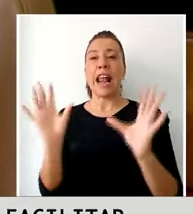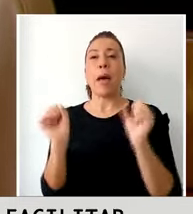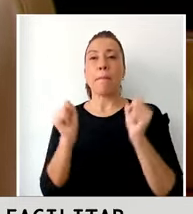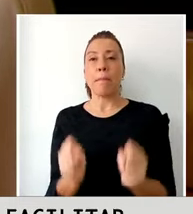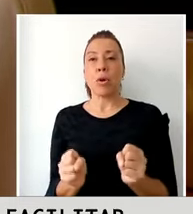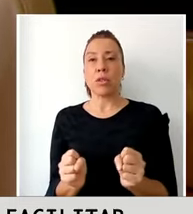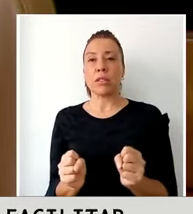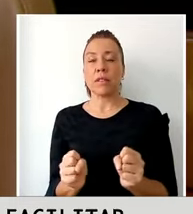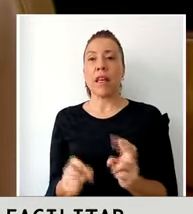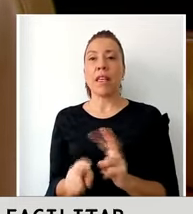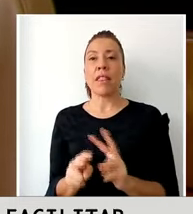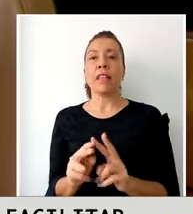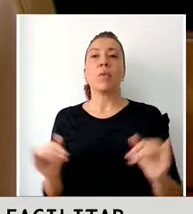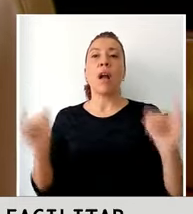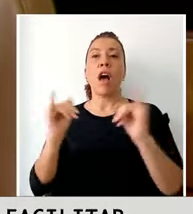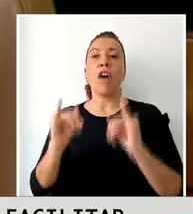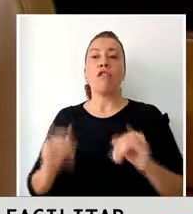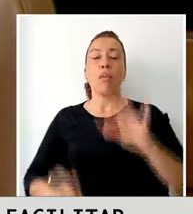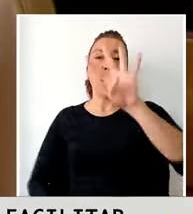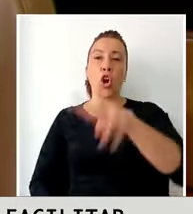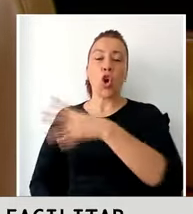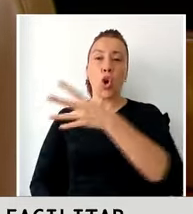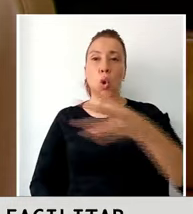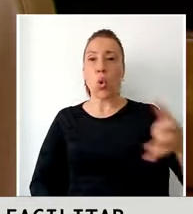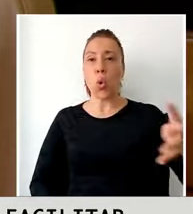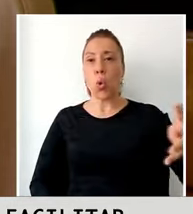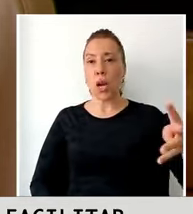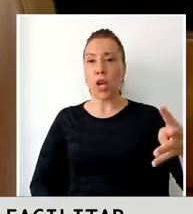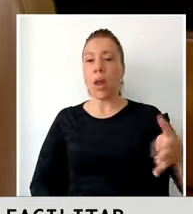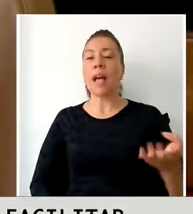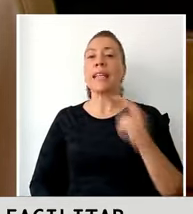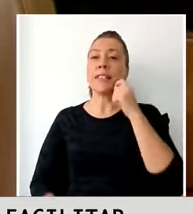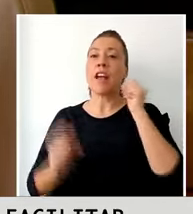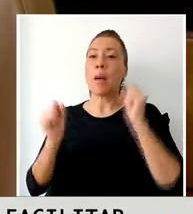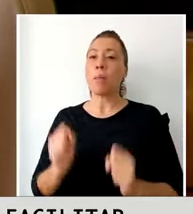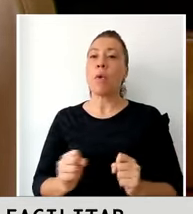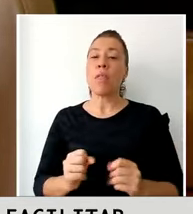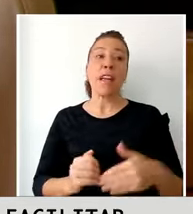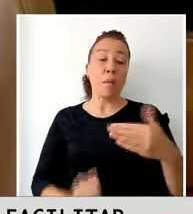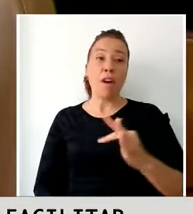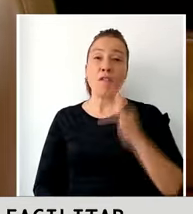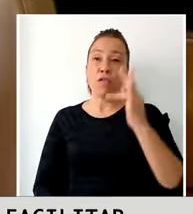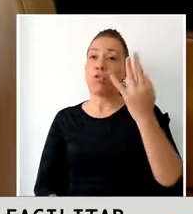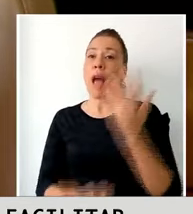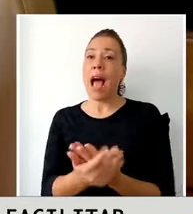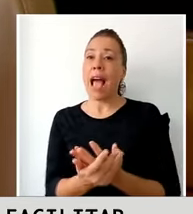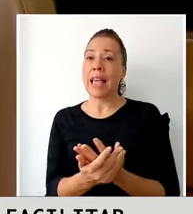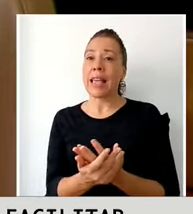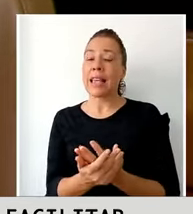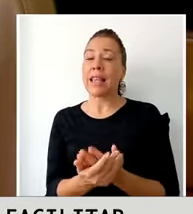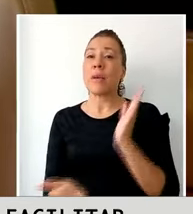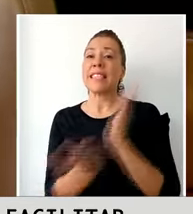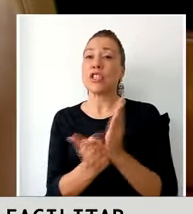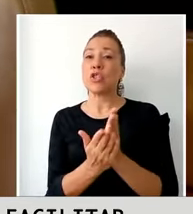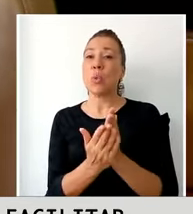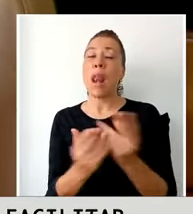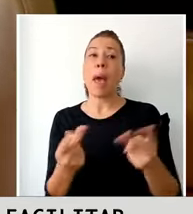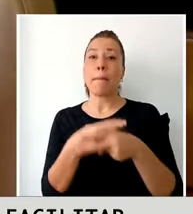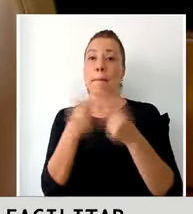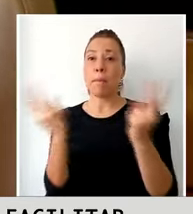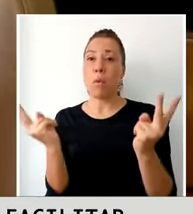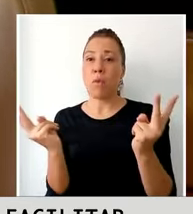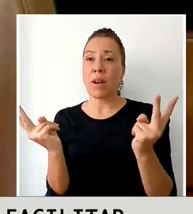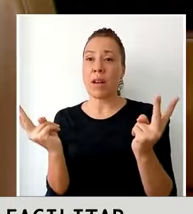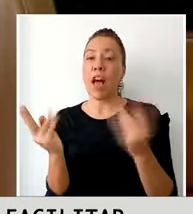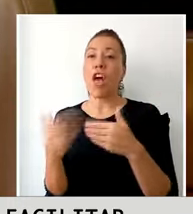adoptar una modalidad curricular vale decir la posibilidad de que en un tiempo más exista un establecimiento escolar público en el cual puedan